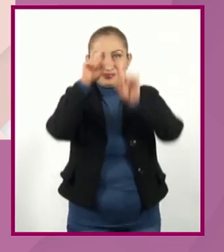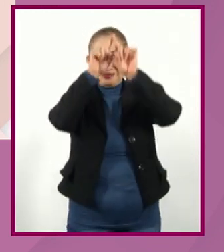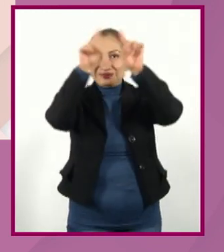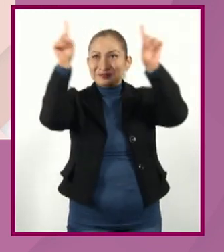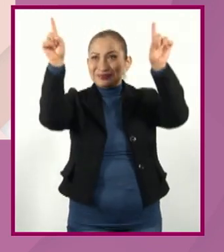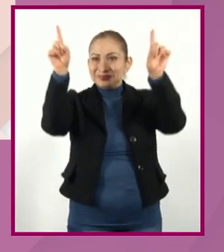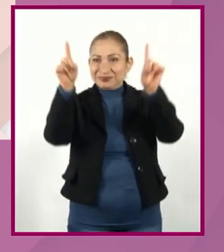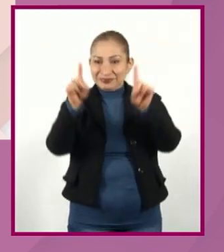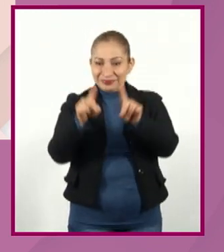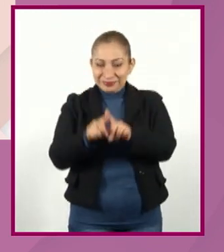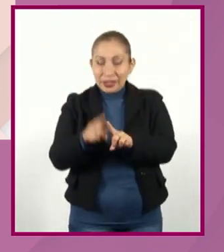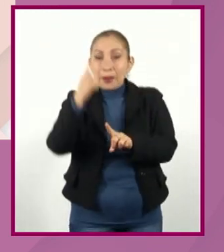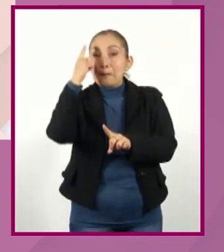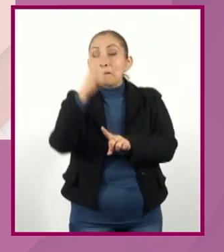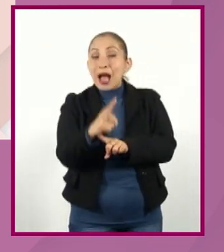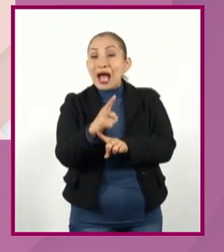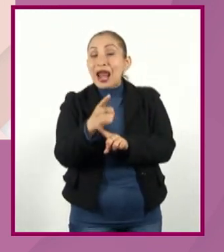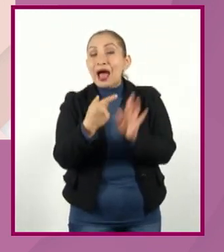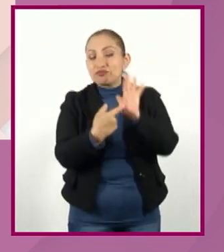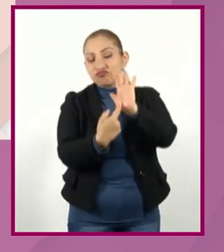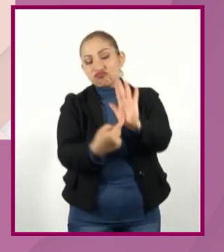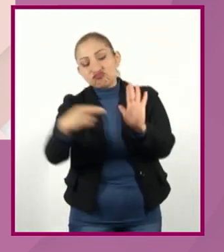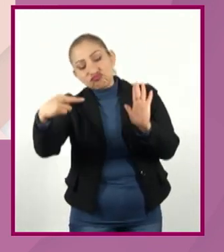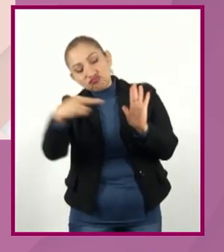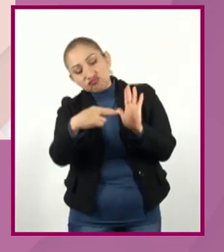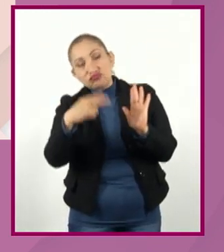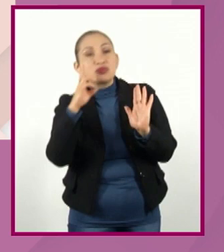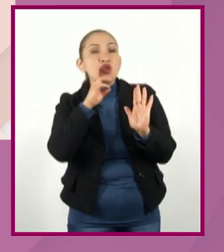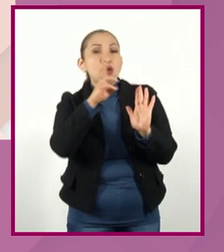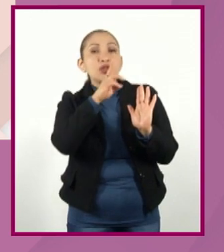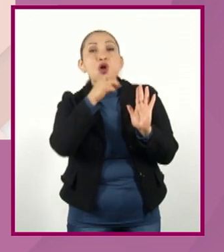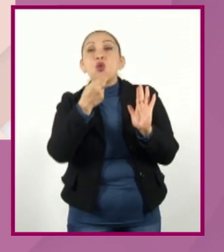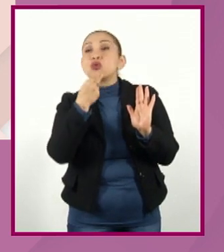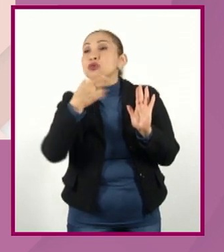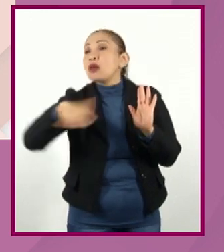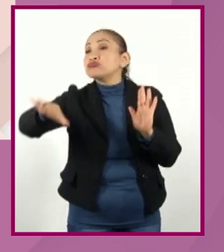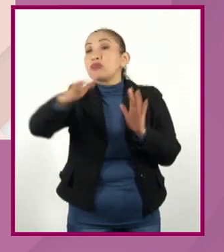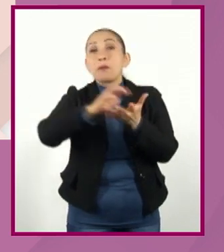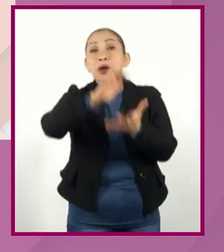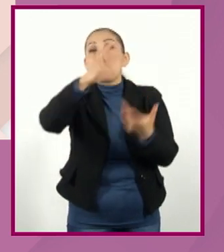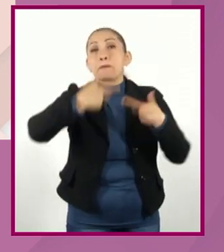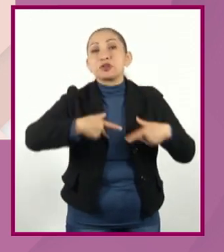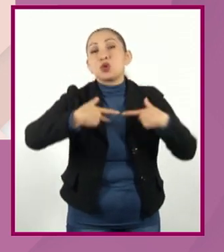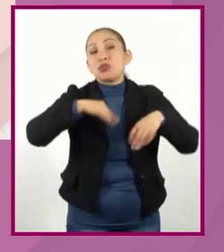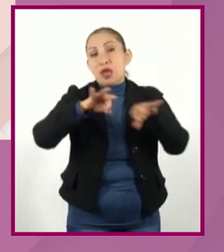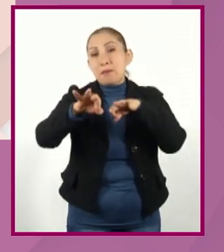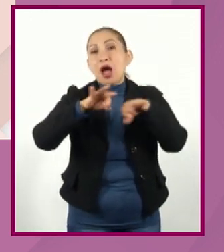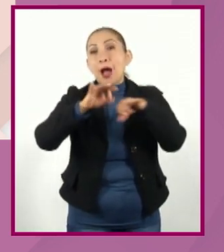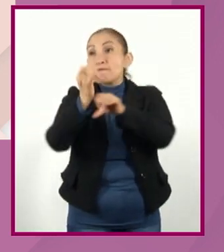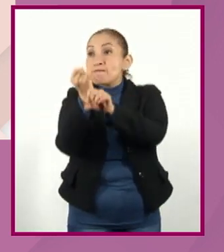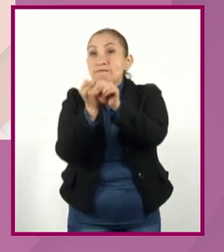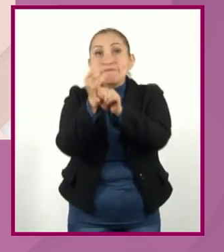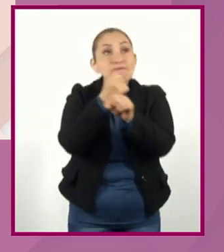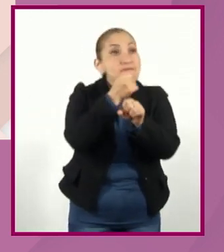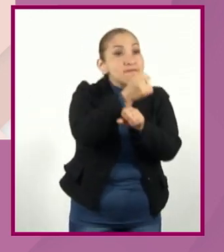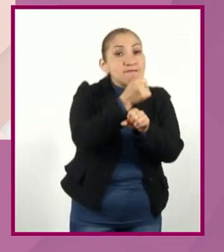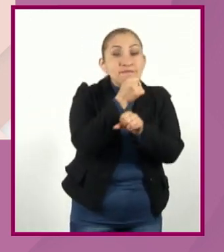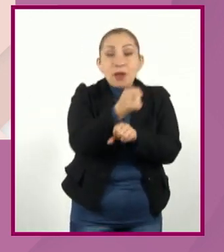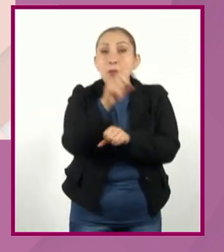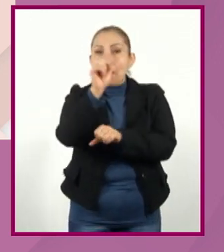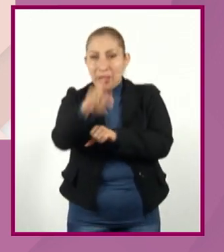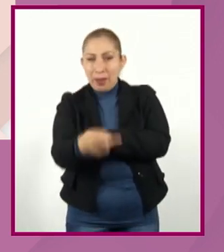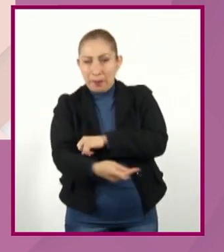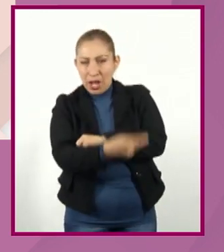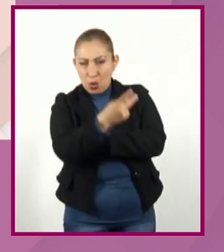para presentar una noticia es la manera tradicional que usan la mayoría de los periodistas, pues se responden las